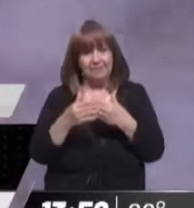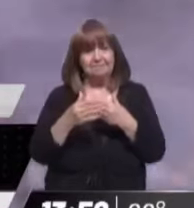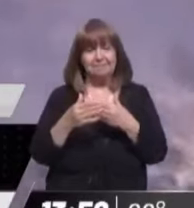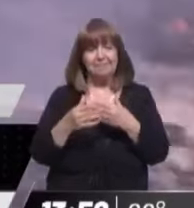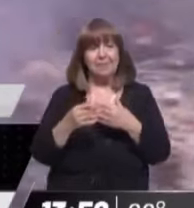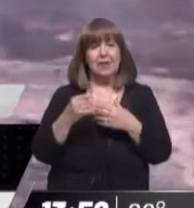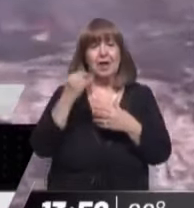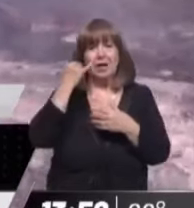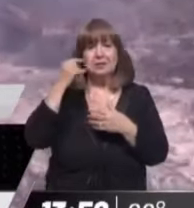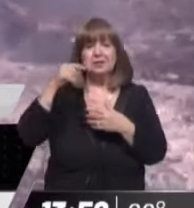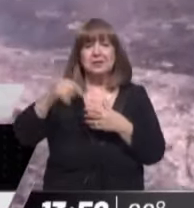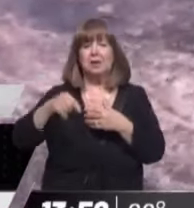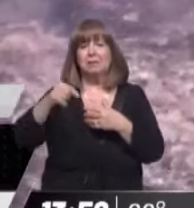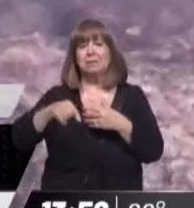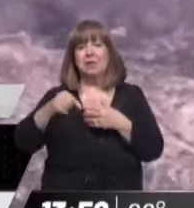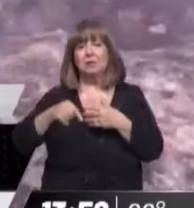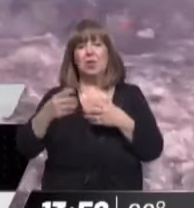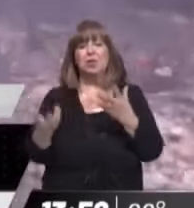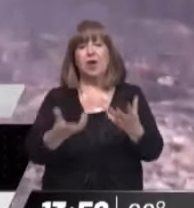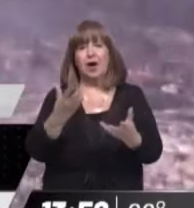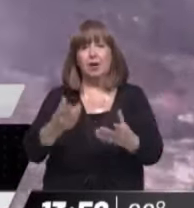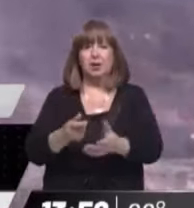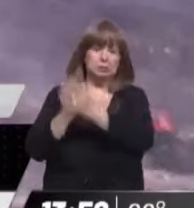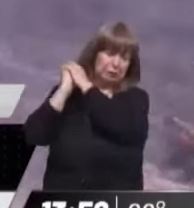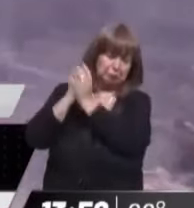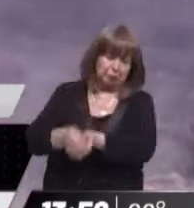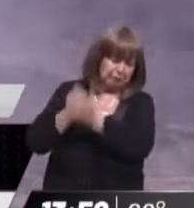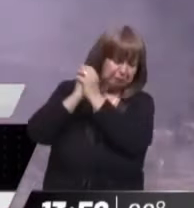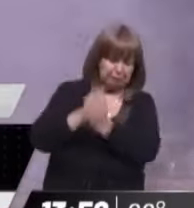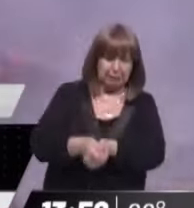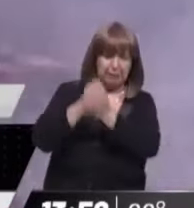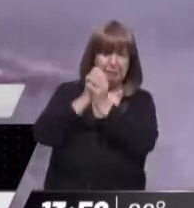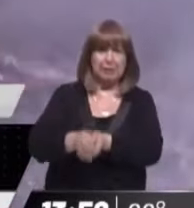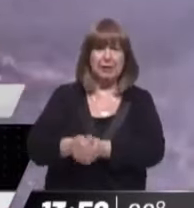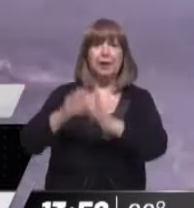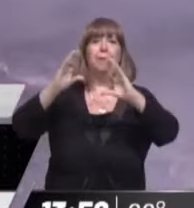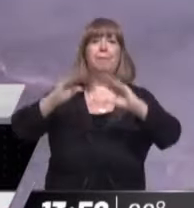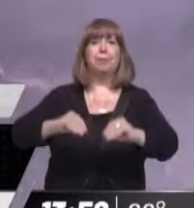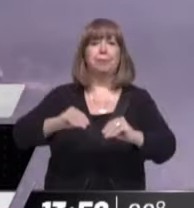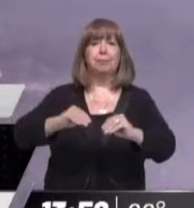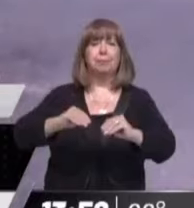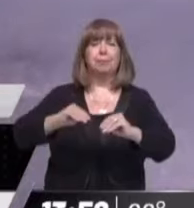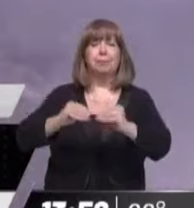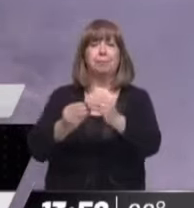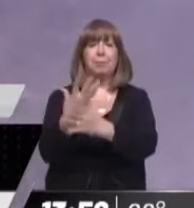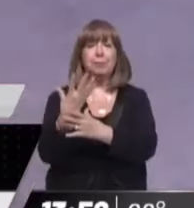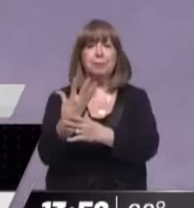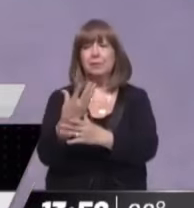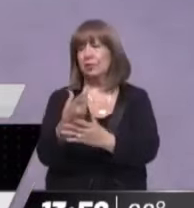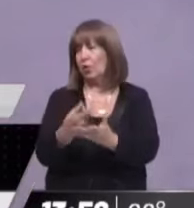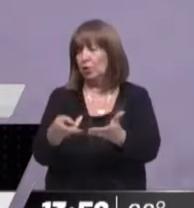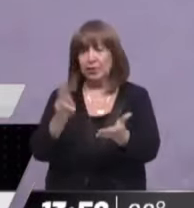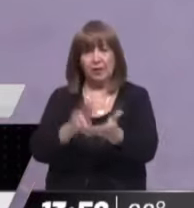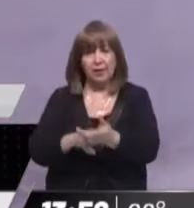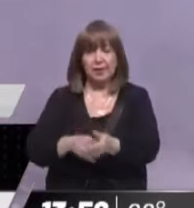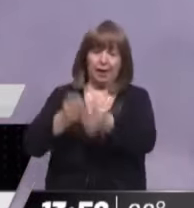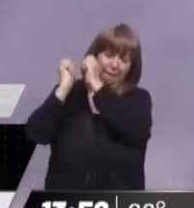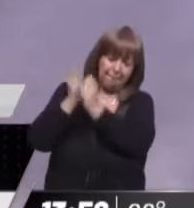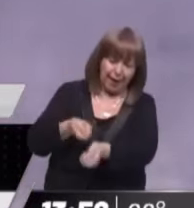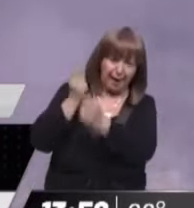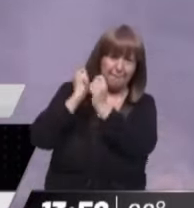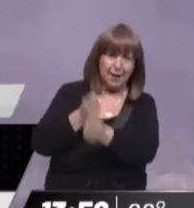ustedes, ya sobre el terreno quemado, las llamas siguen encendidas. Es tremendo, Marisol, recién, es tremendo el